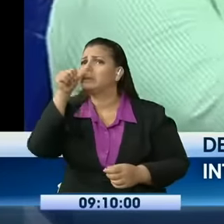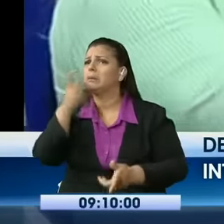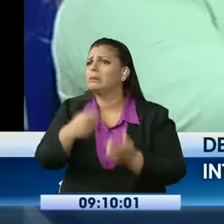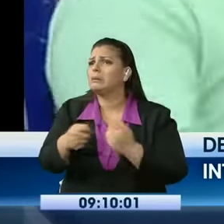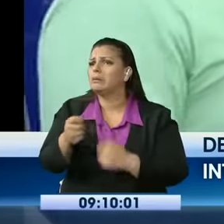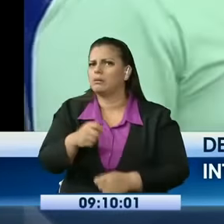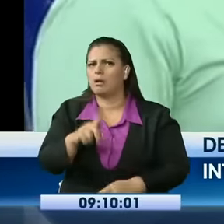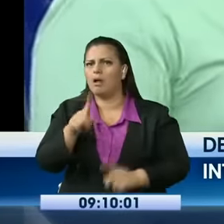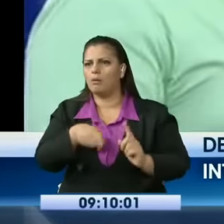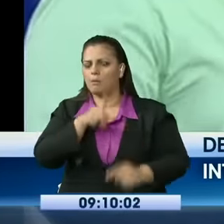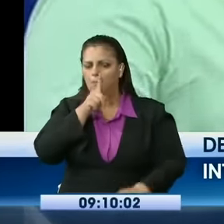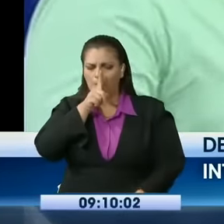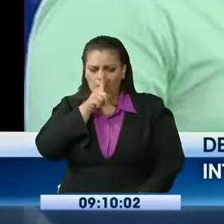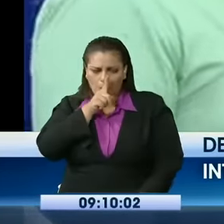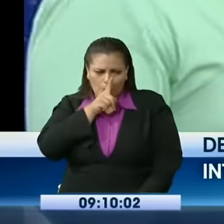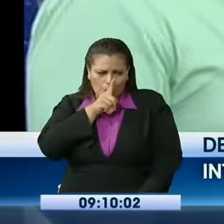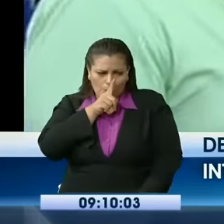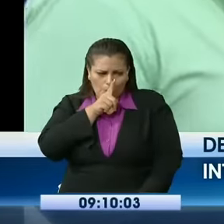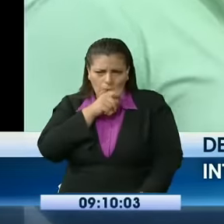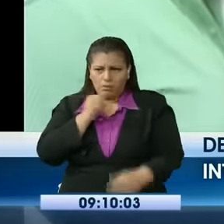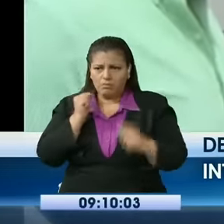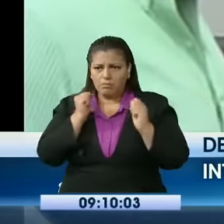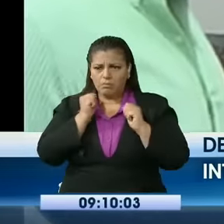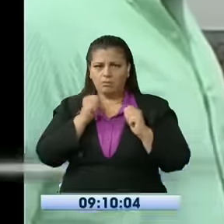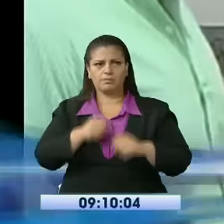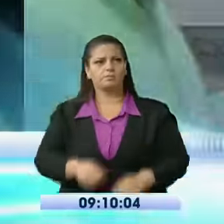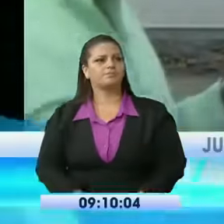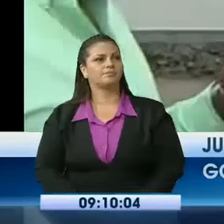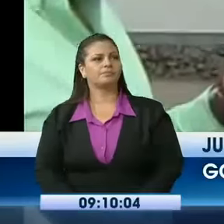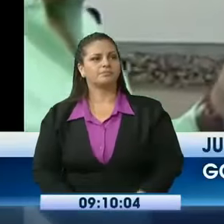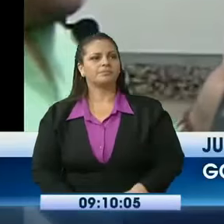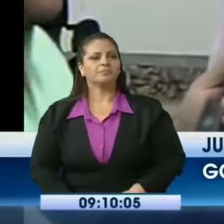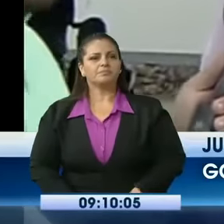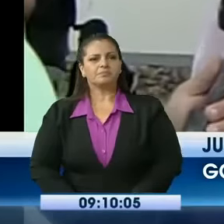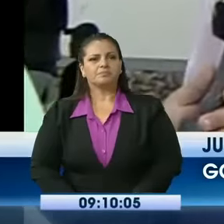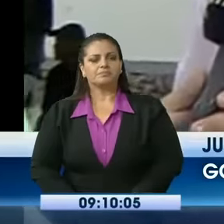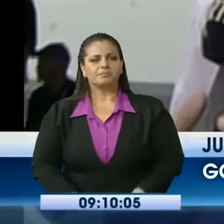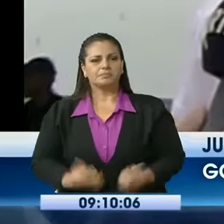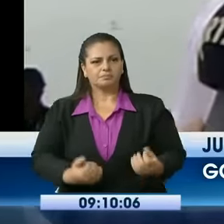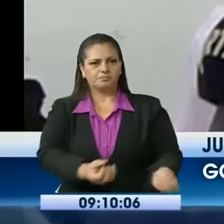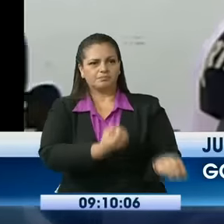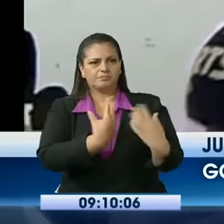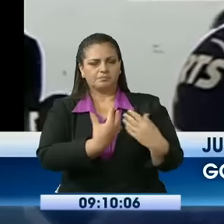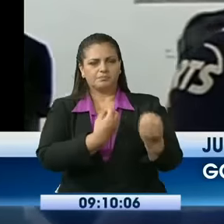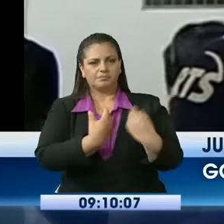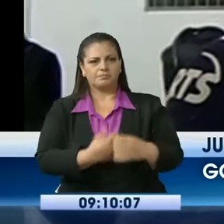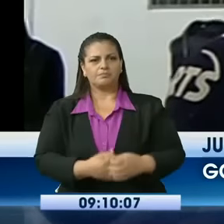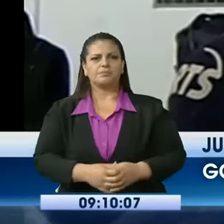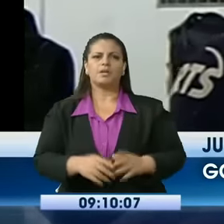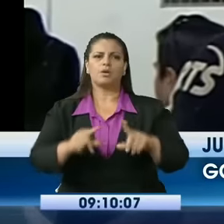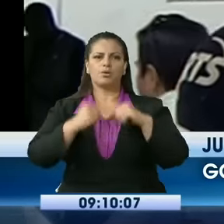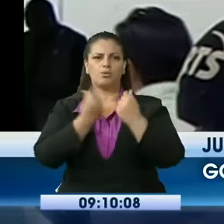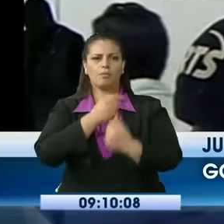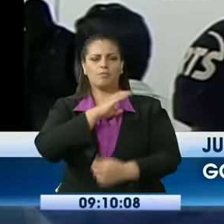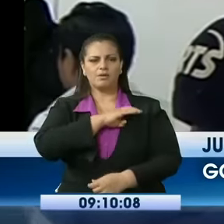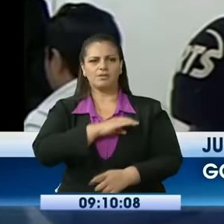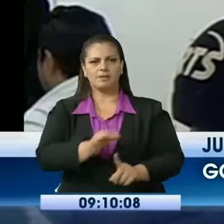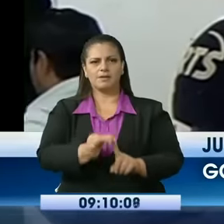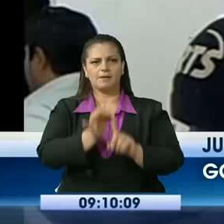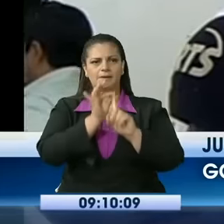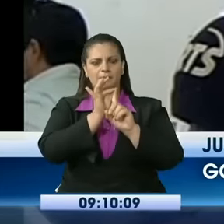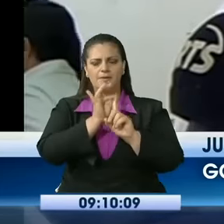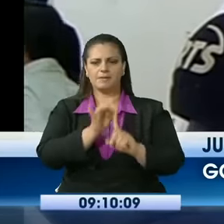sabe dónde están las bandas, pero no lo han dicho. Nosotros estamos recibiendo ya información. Esa información la está constatando el personal antinarcótico de la Policía